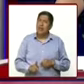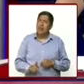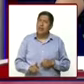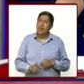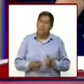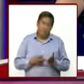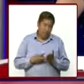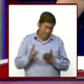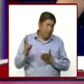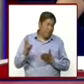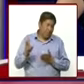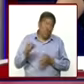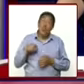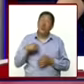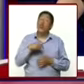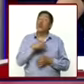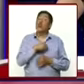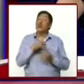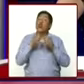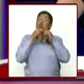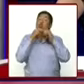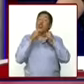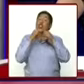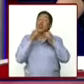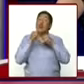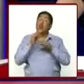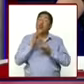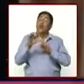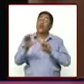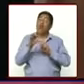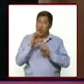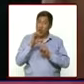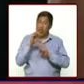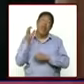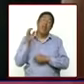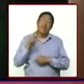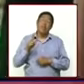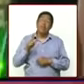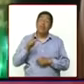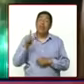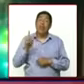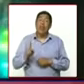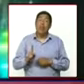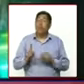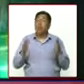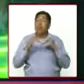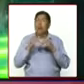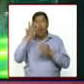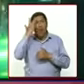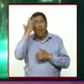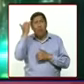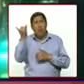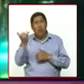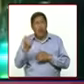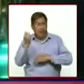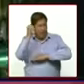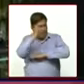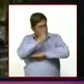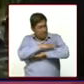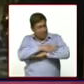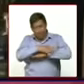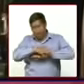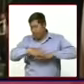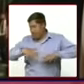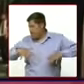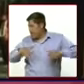Muy cierto, Denise, y me encuentro con el secretario cultural municipal de La Paz, Américo. ¿Por qué consideramos la pasarela el recorrido